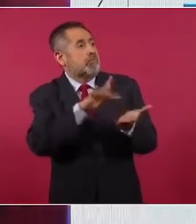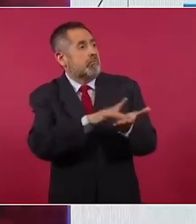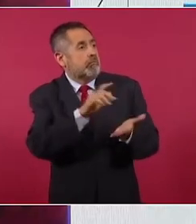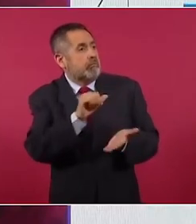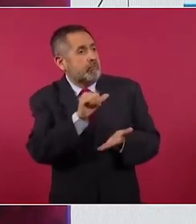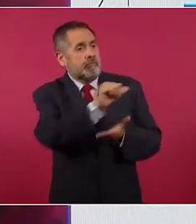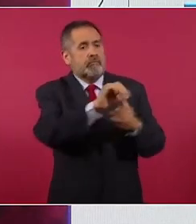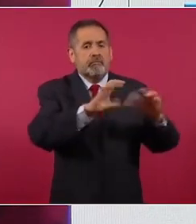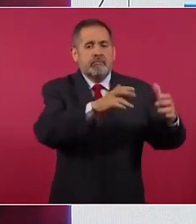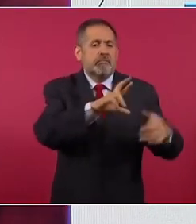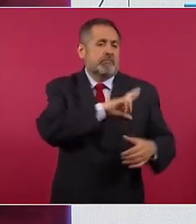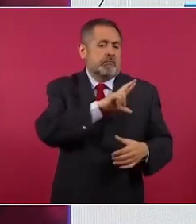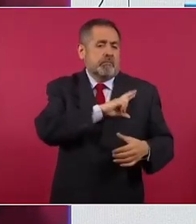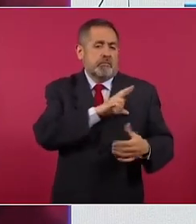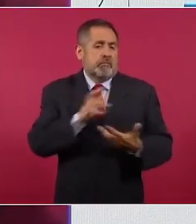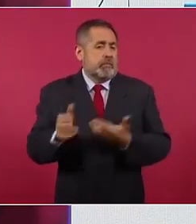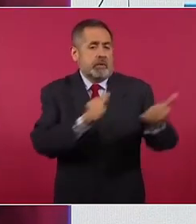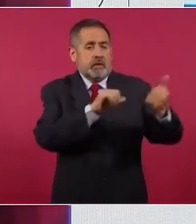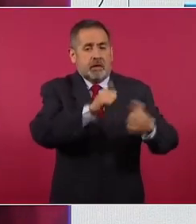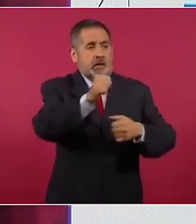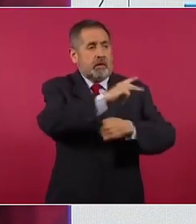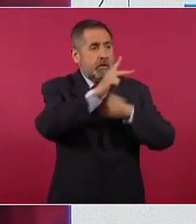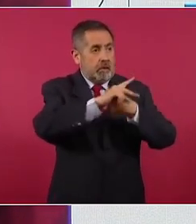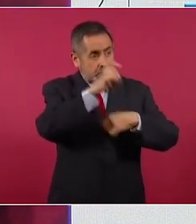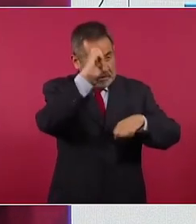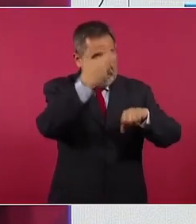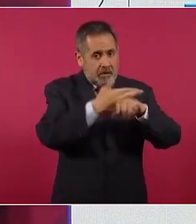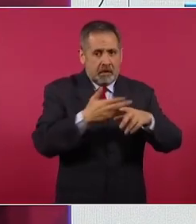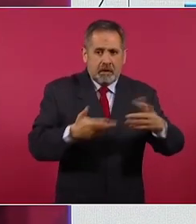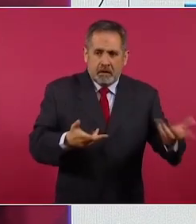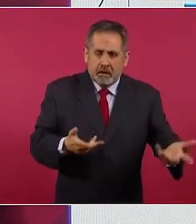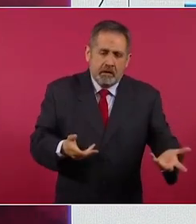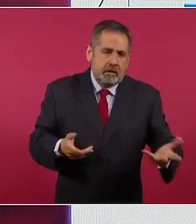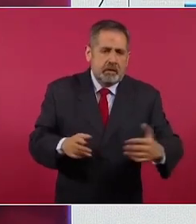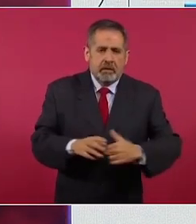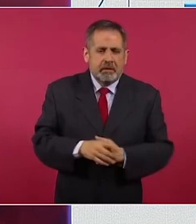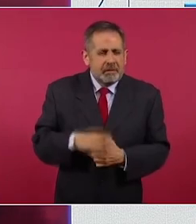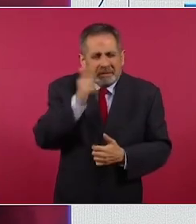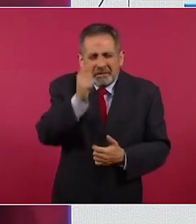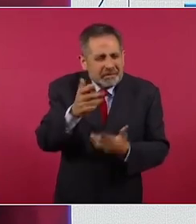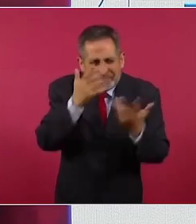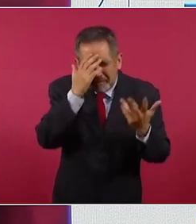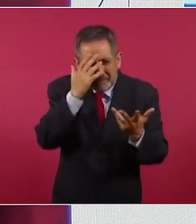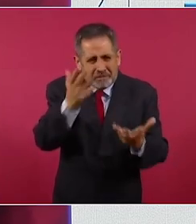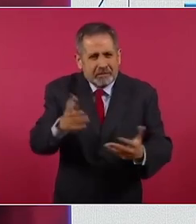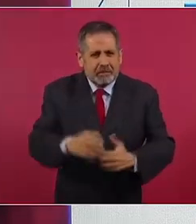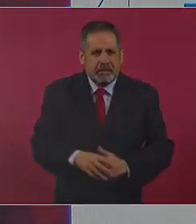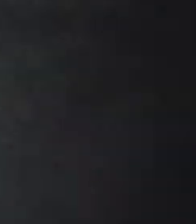particulares y sobre todo extranjeras. ¿Qué es eso? ¿Qué es eso?